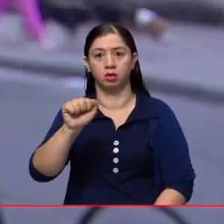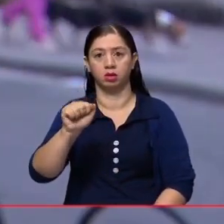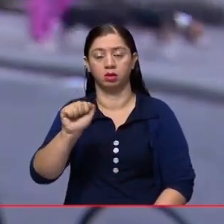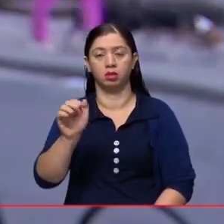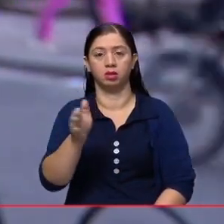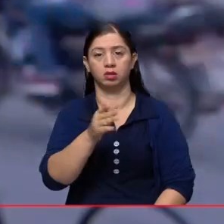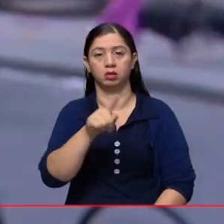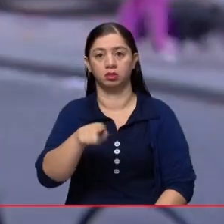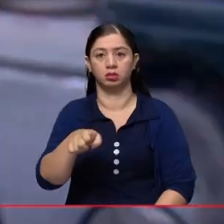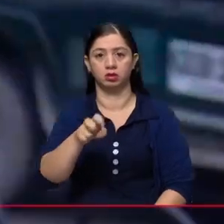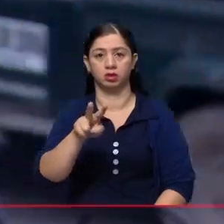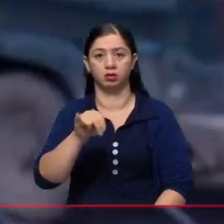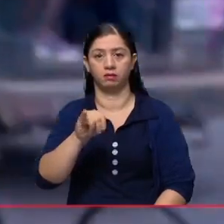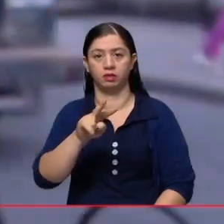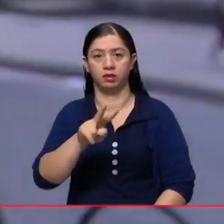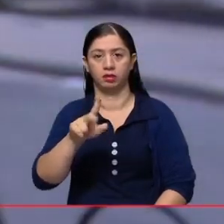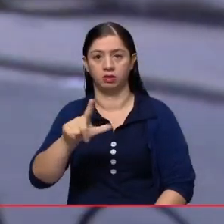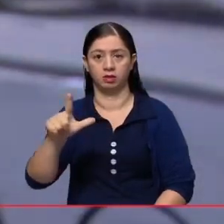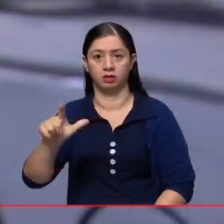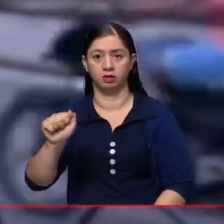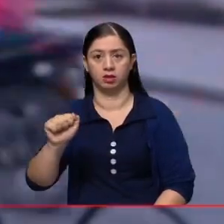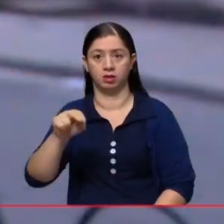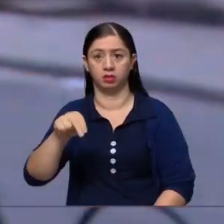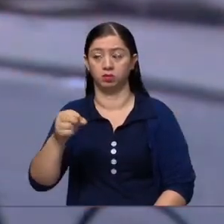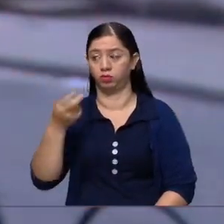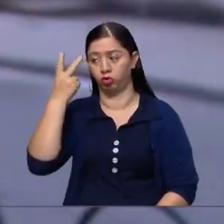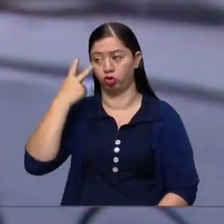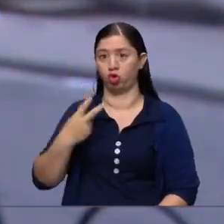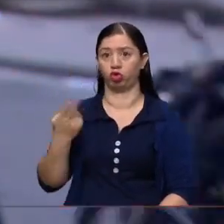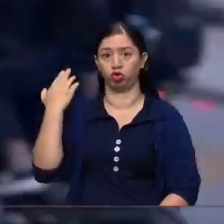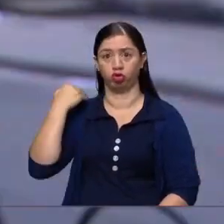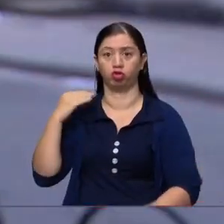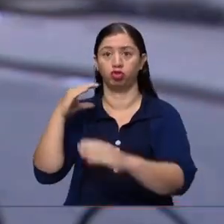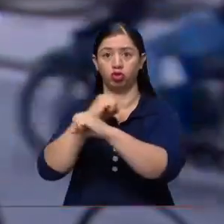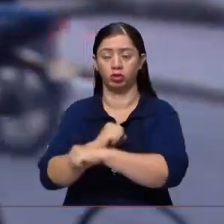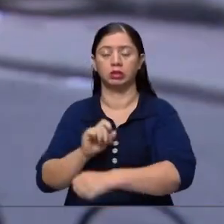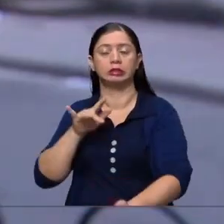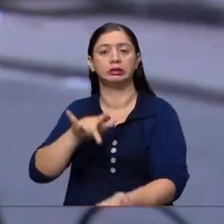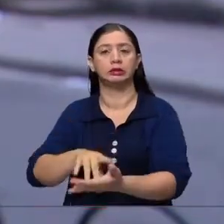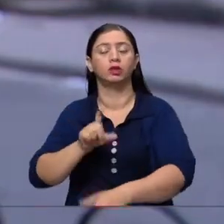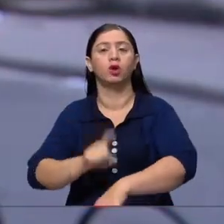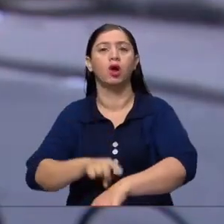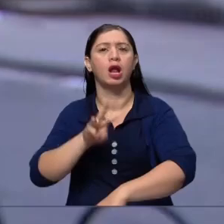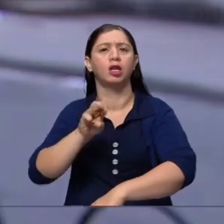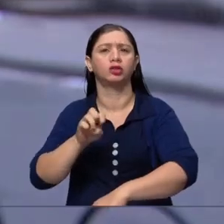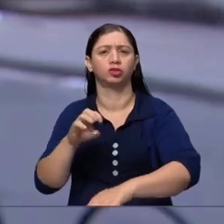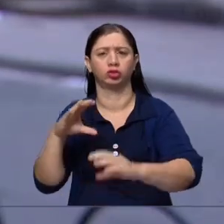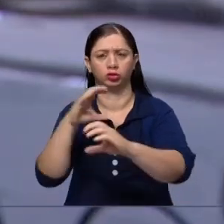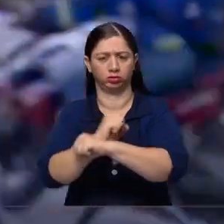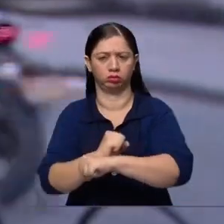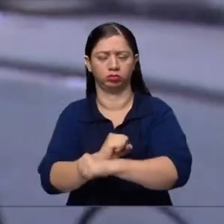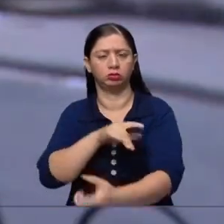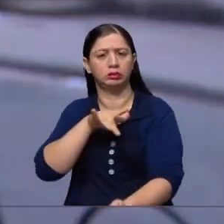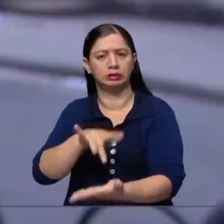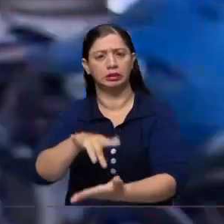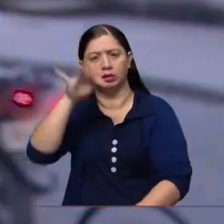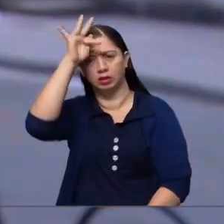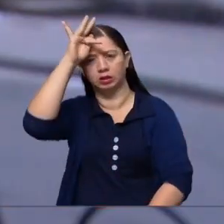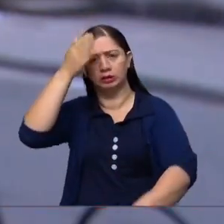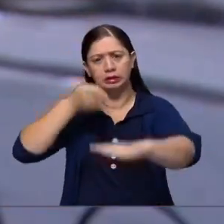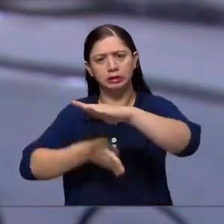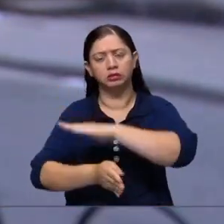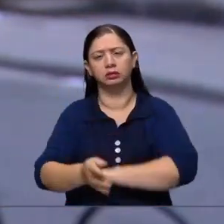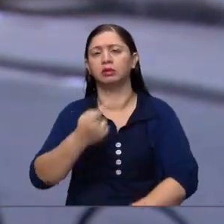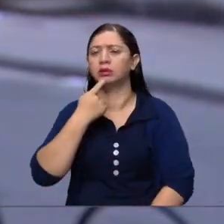una mujer que hace dos noches, es decir, antenoche, llegó hacia las 8:45 a este centro asistencial. Refería a tener